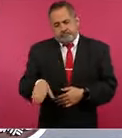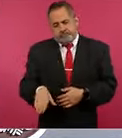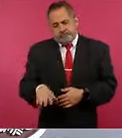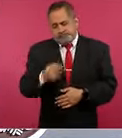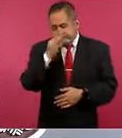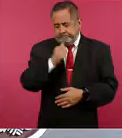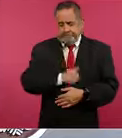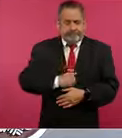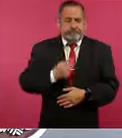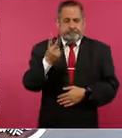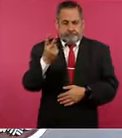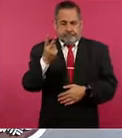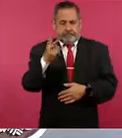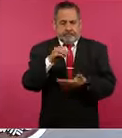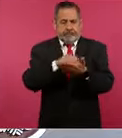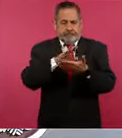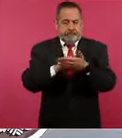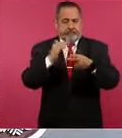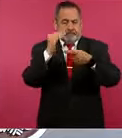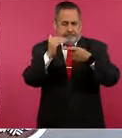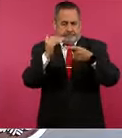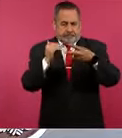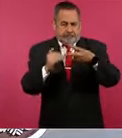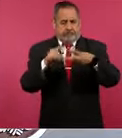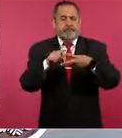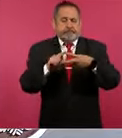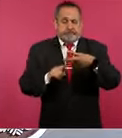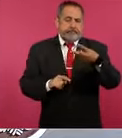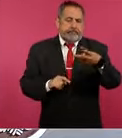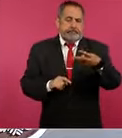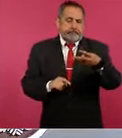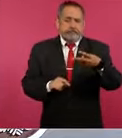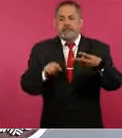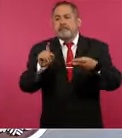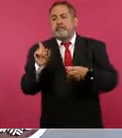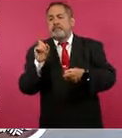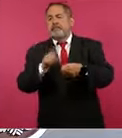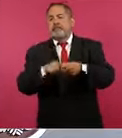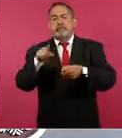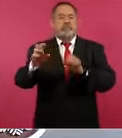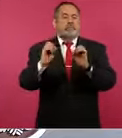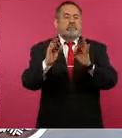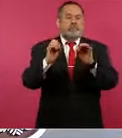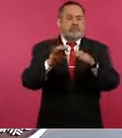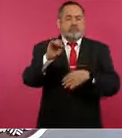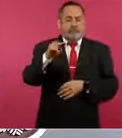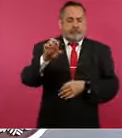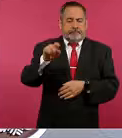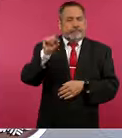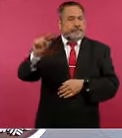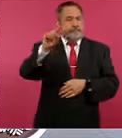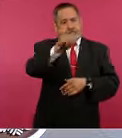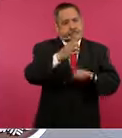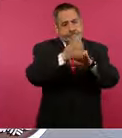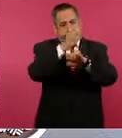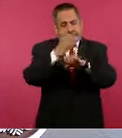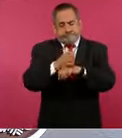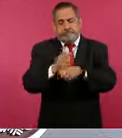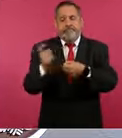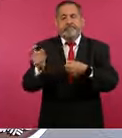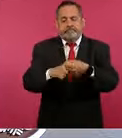están registrados ante los OPLES, ante los organismos electorales de los